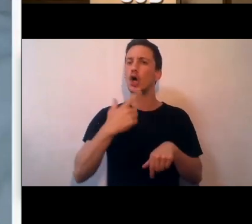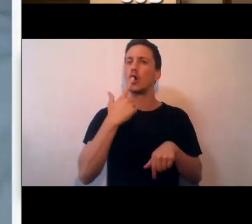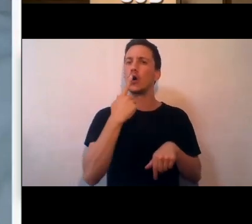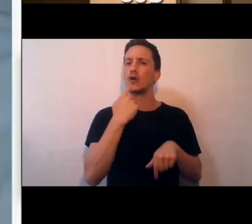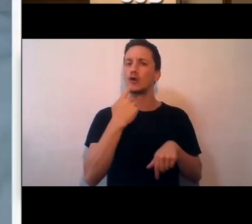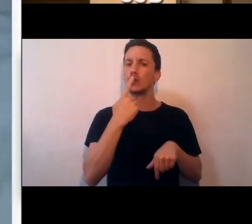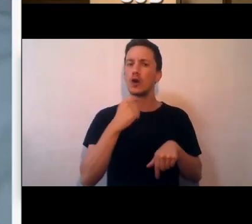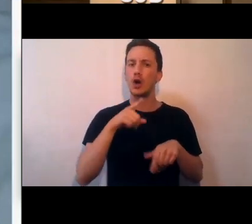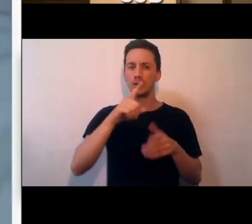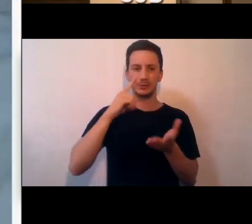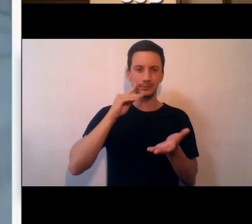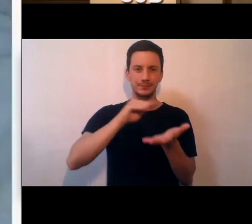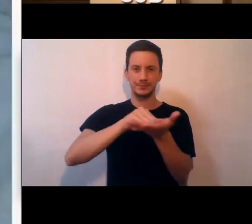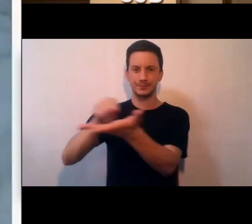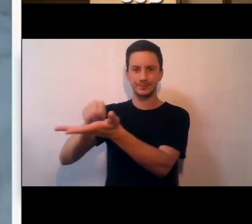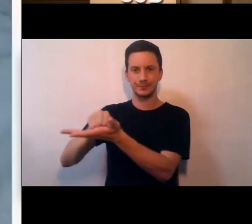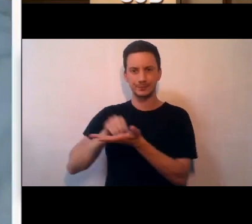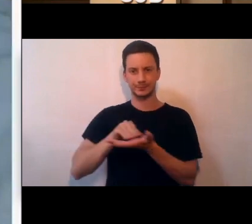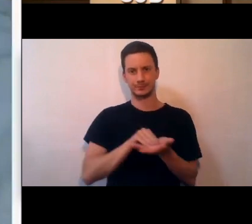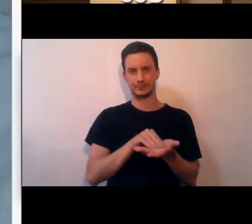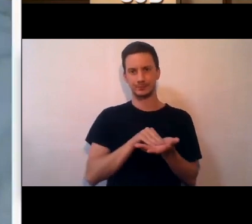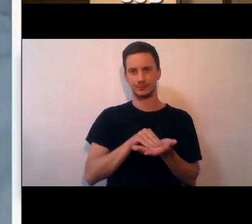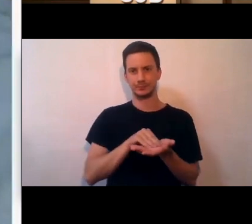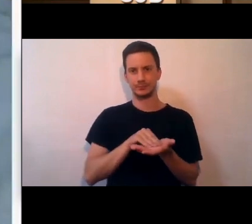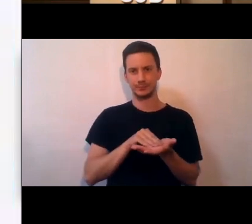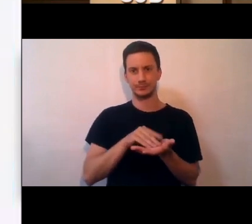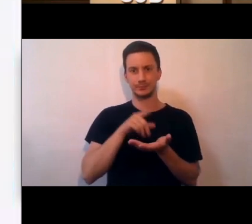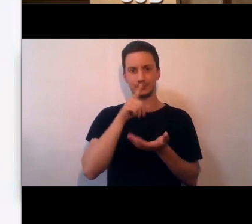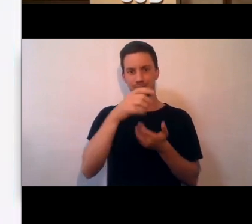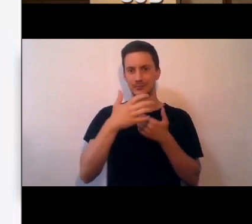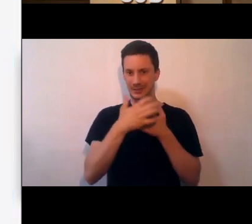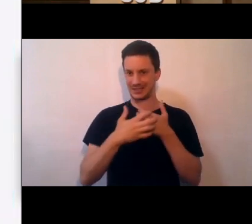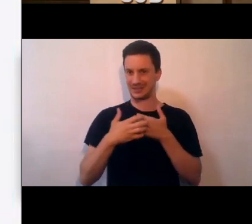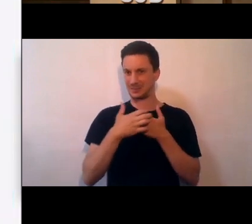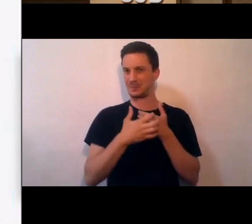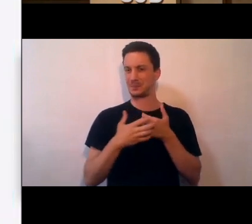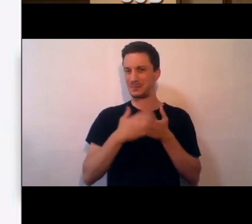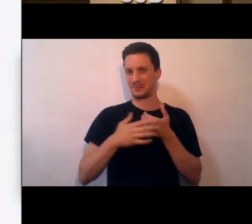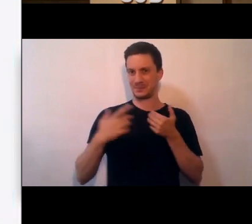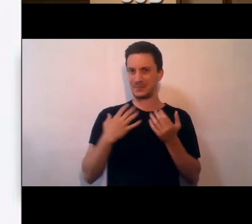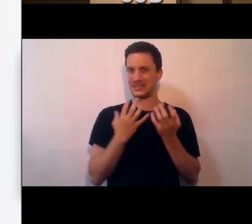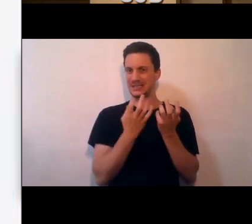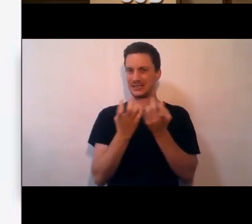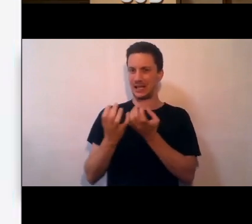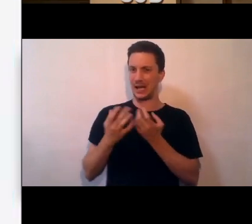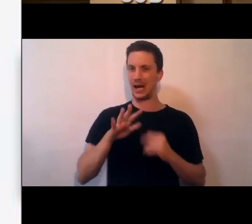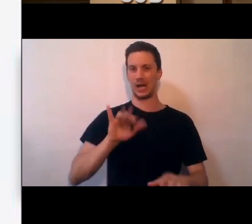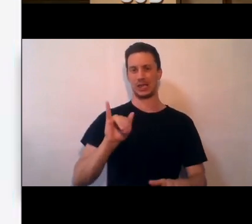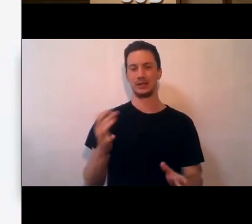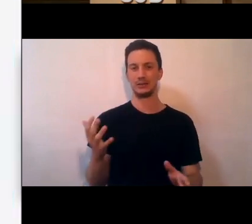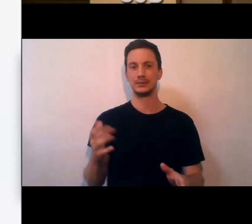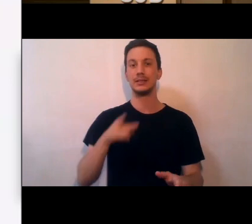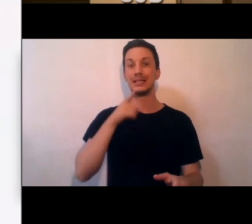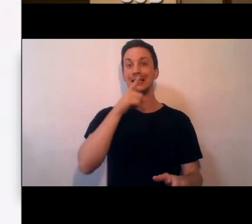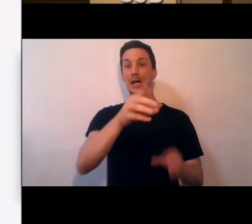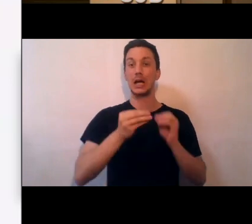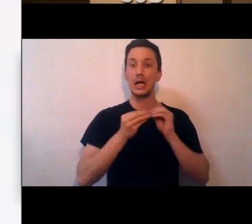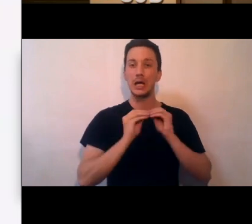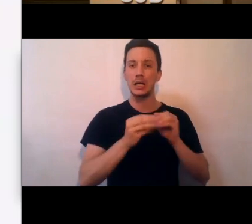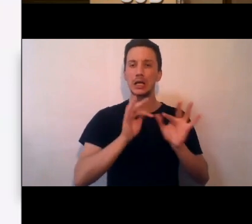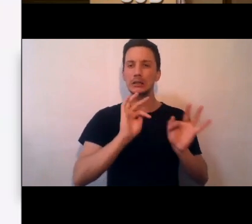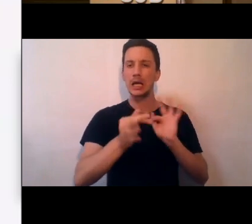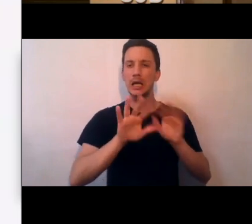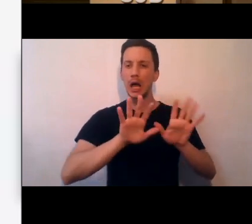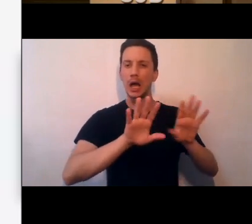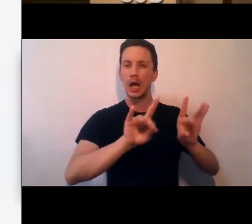poco descamativas, típicas de la dermatitis atópica. ¿Y qué son estos tratamientos? Pues estos tratamientos,